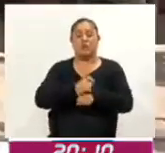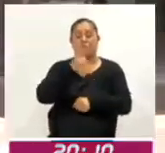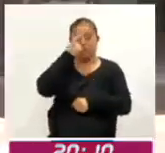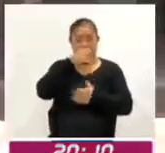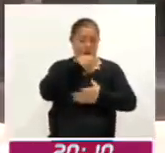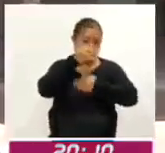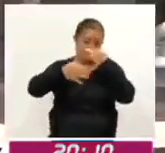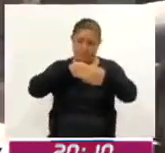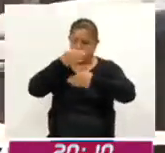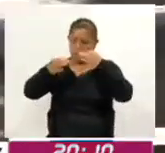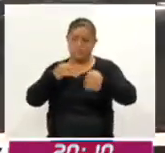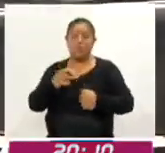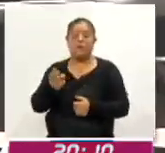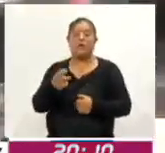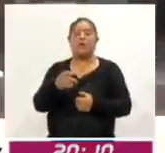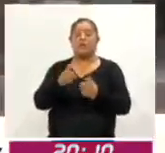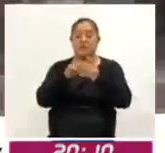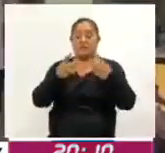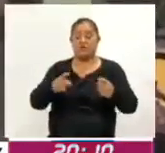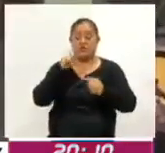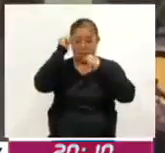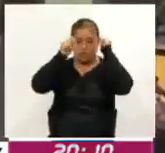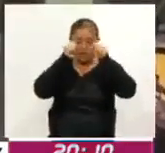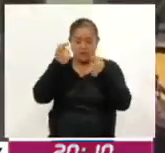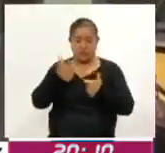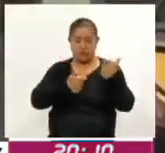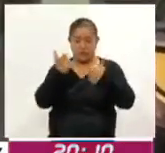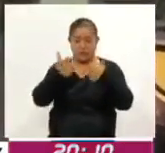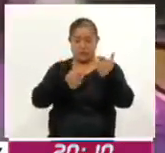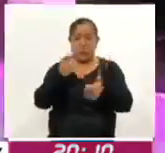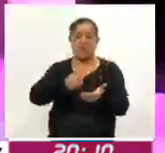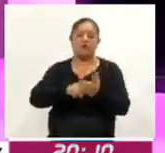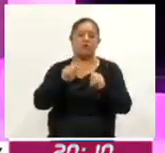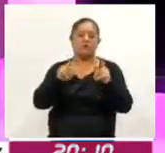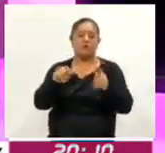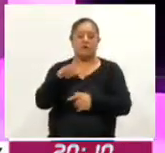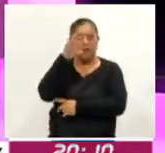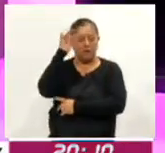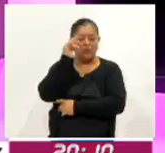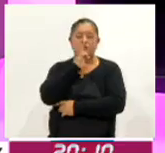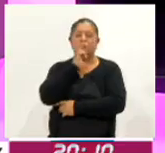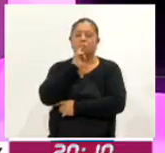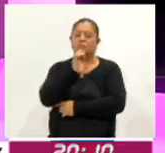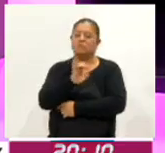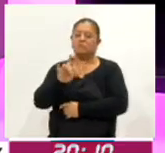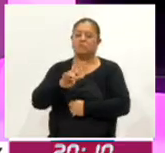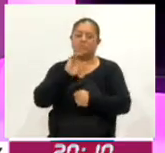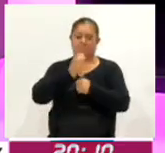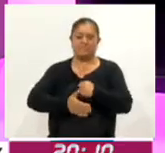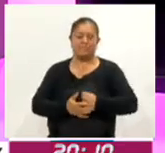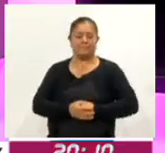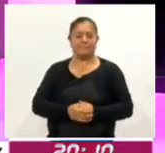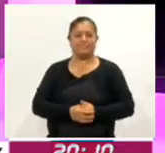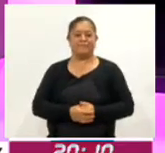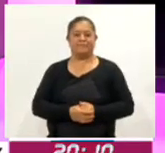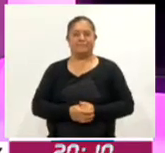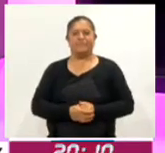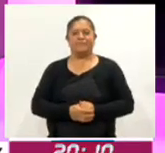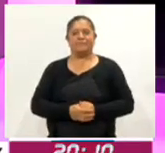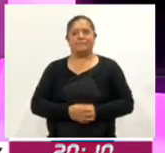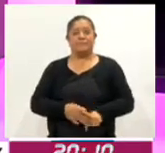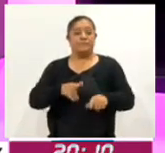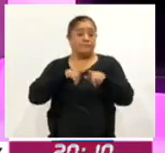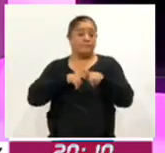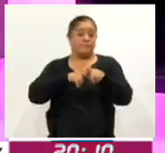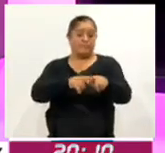económico de la entidad. Para Cuarazín Noticias, Edith López. Y continuando con información relacionada a la